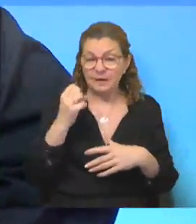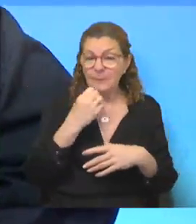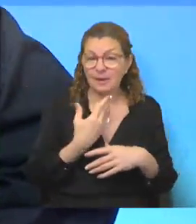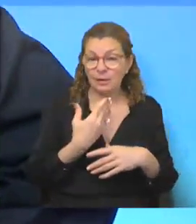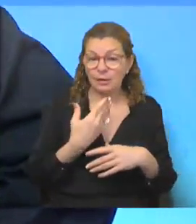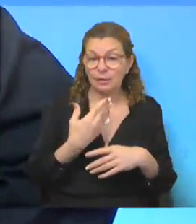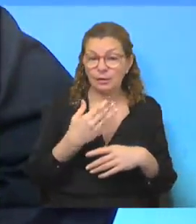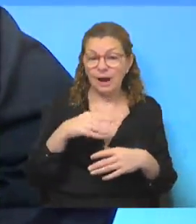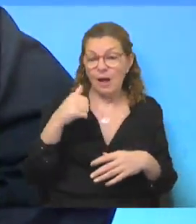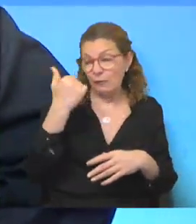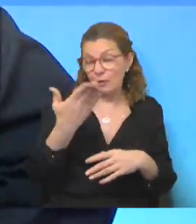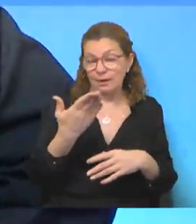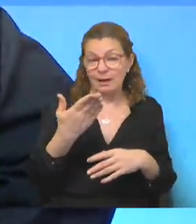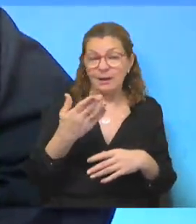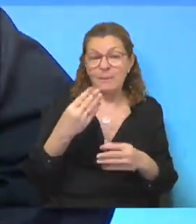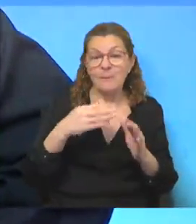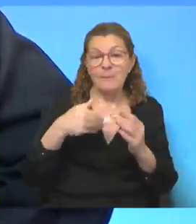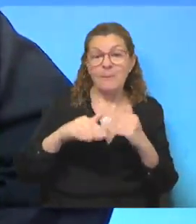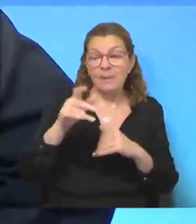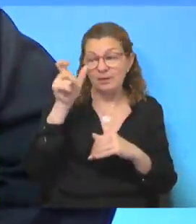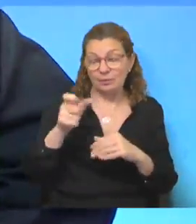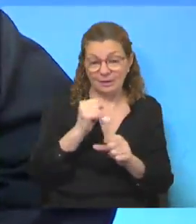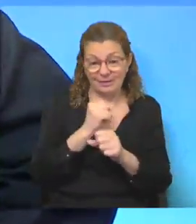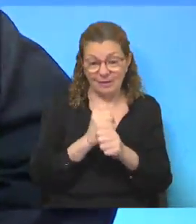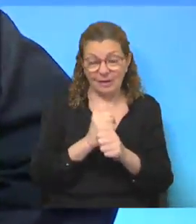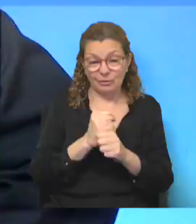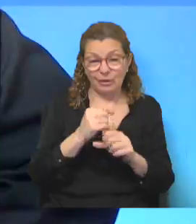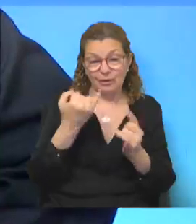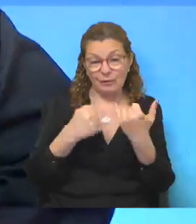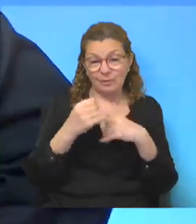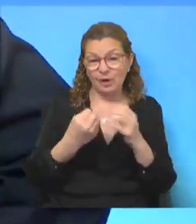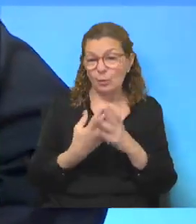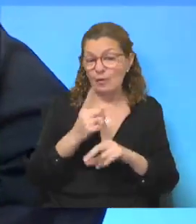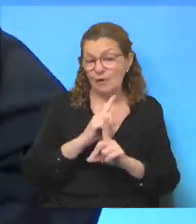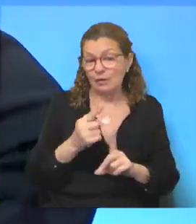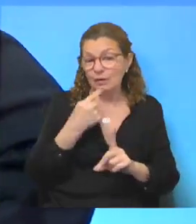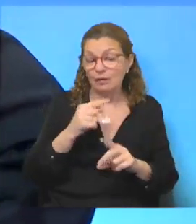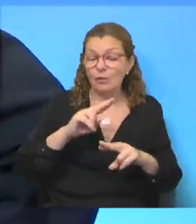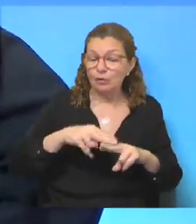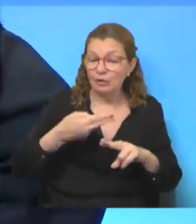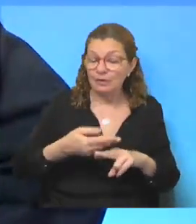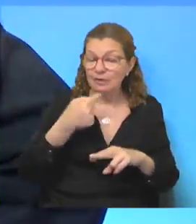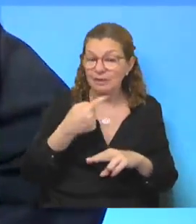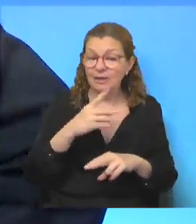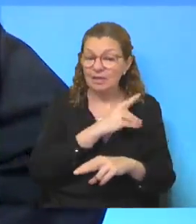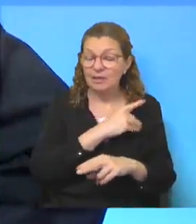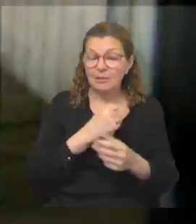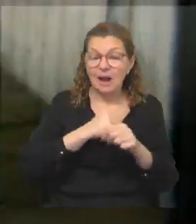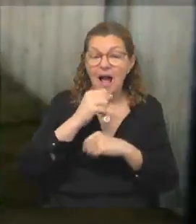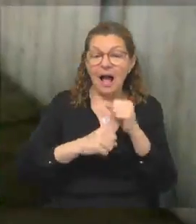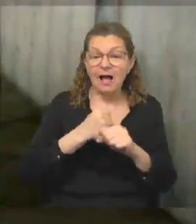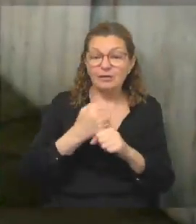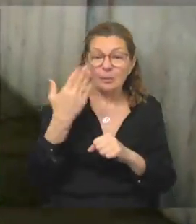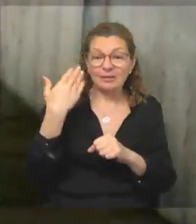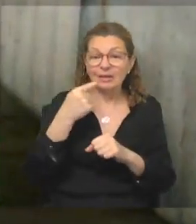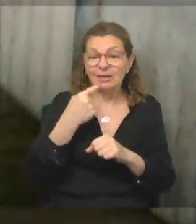regímenes de patio y la dotación de más personal si bien este informe no incorpora nuevas recomendaciones vuelve a Resaltar las enviadas en diciembre de 23